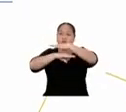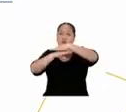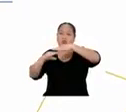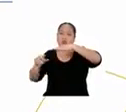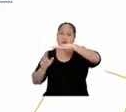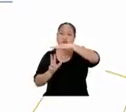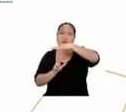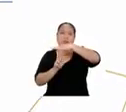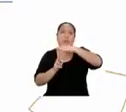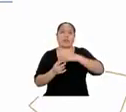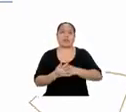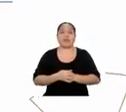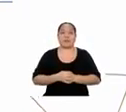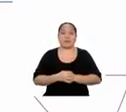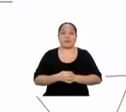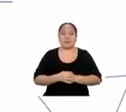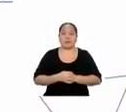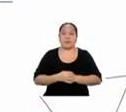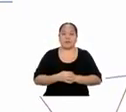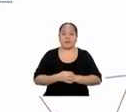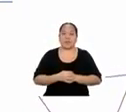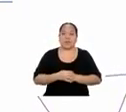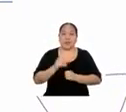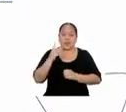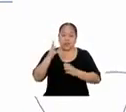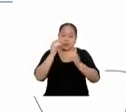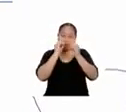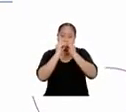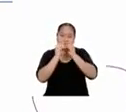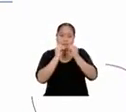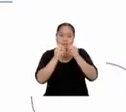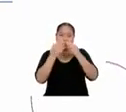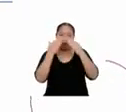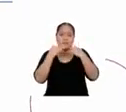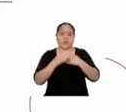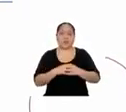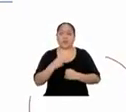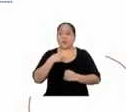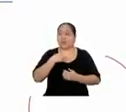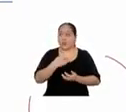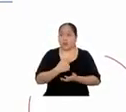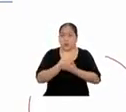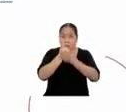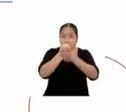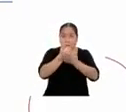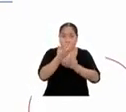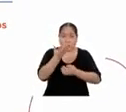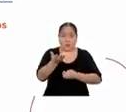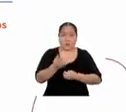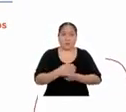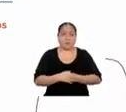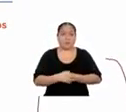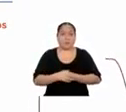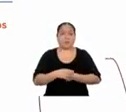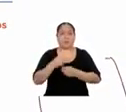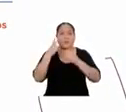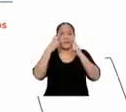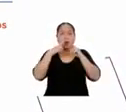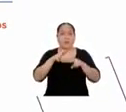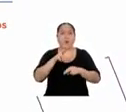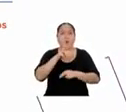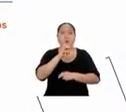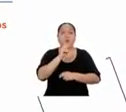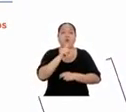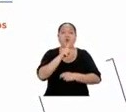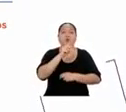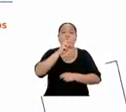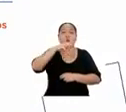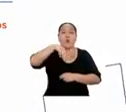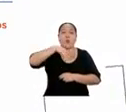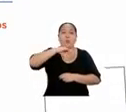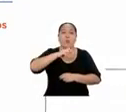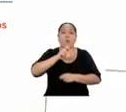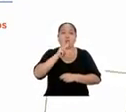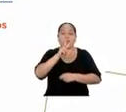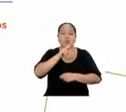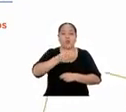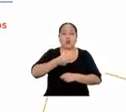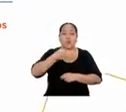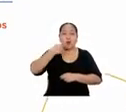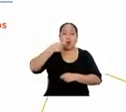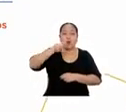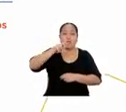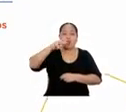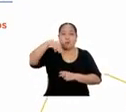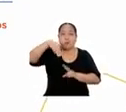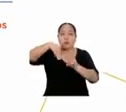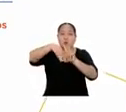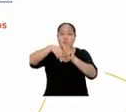3. Ahora solo falta resolver. Yo ayudo con eso. Vemos que el volumen de la pirámide sería igual a